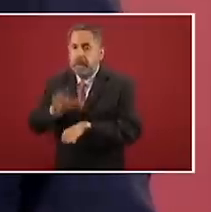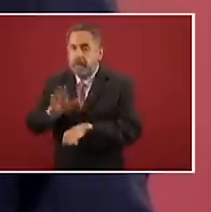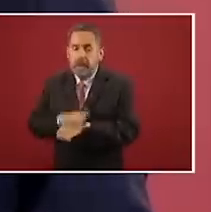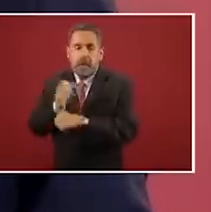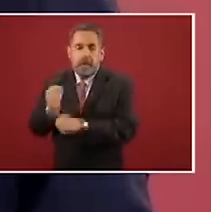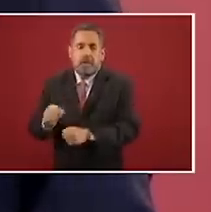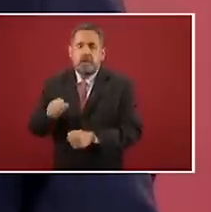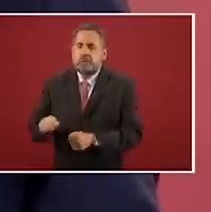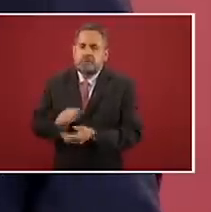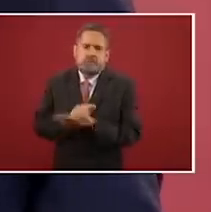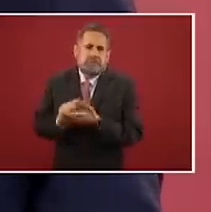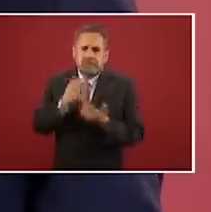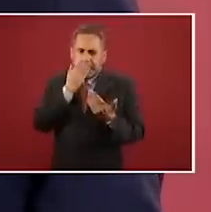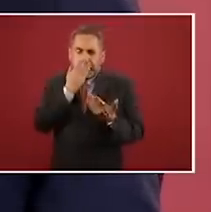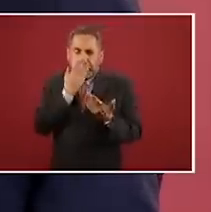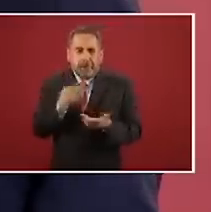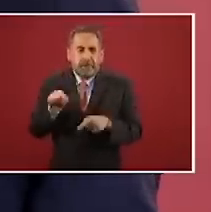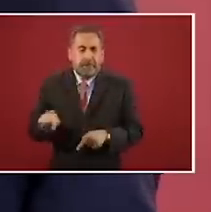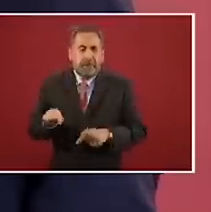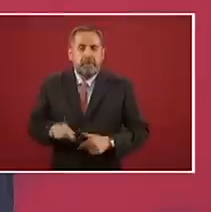energía limpia,